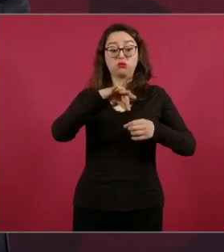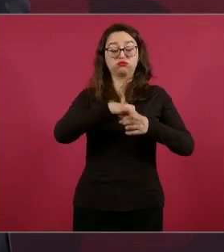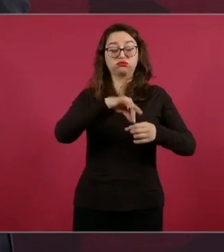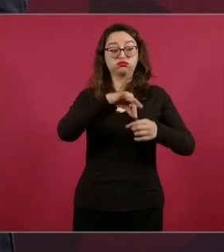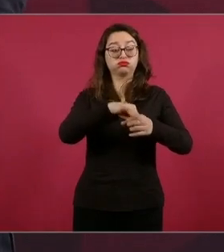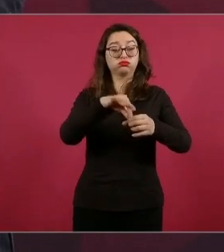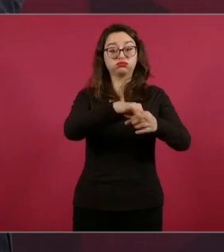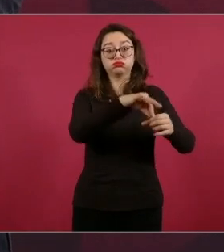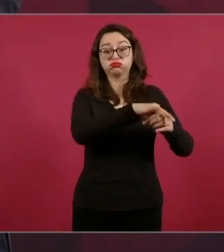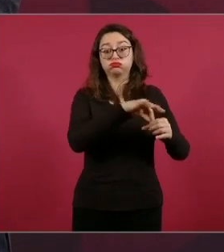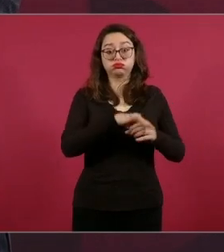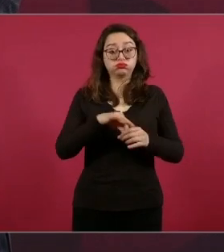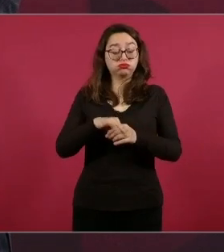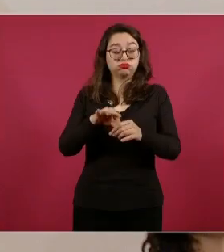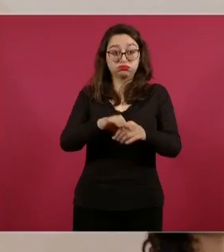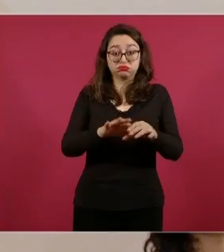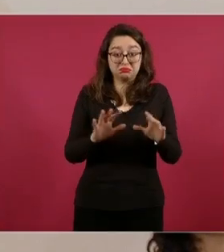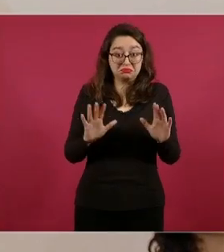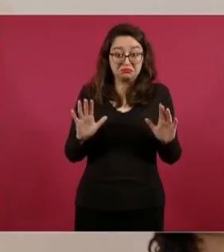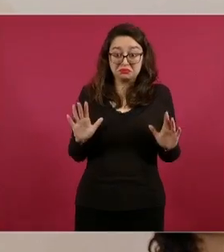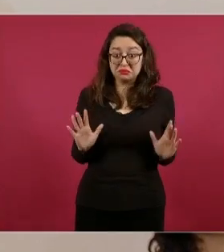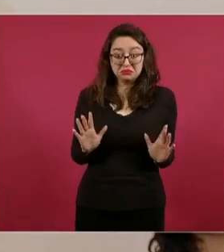pero